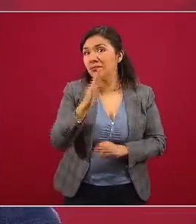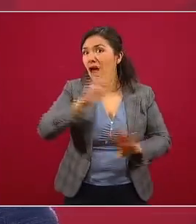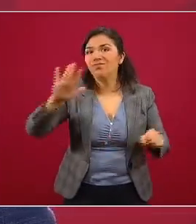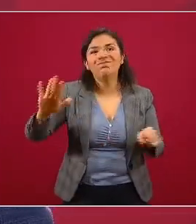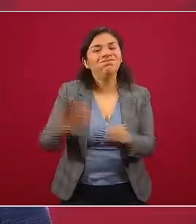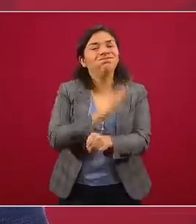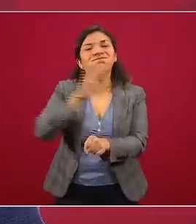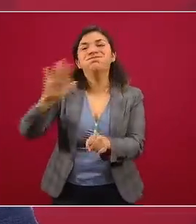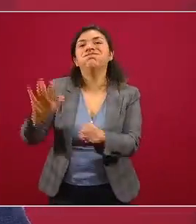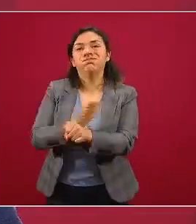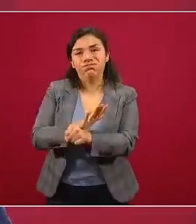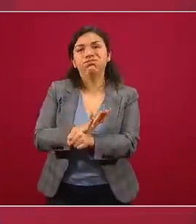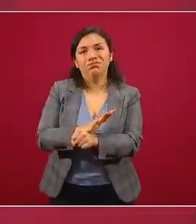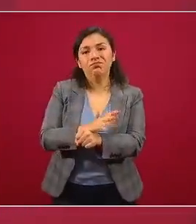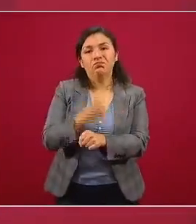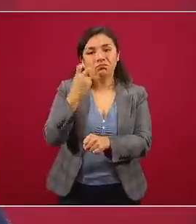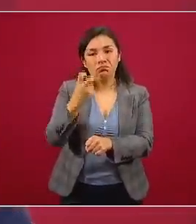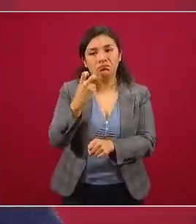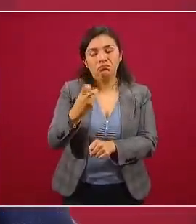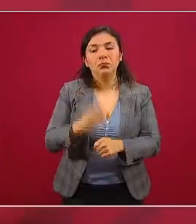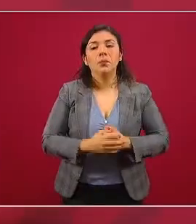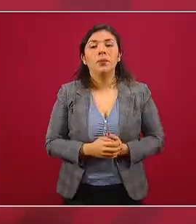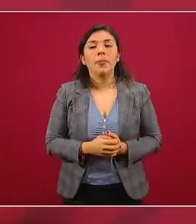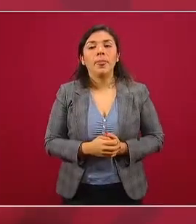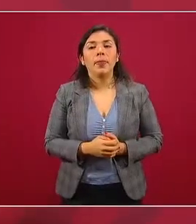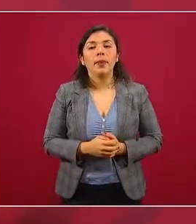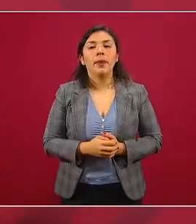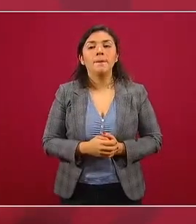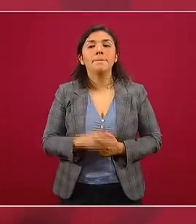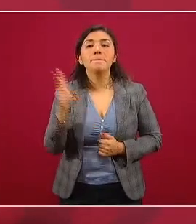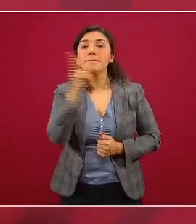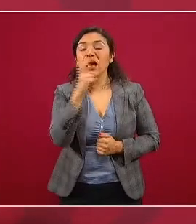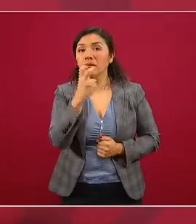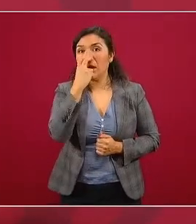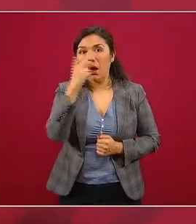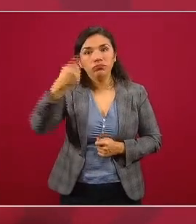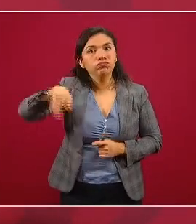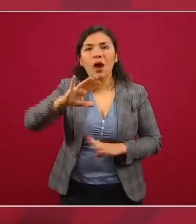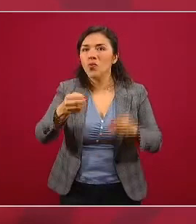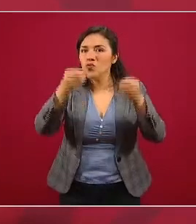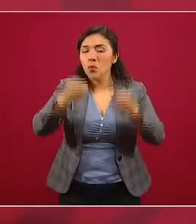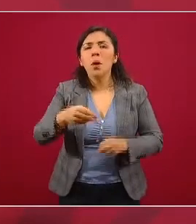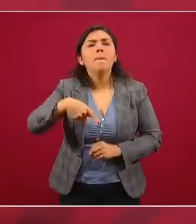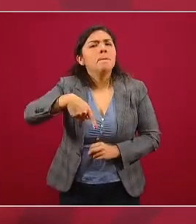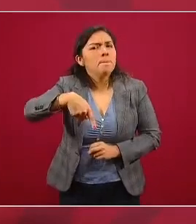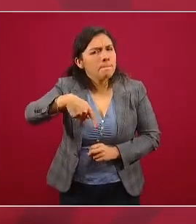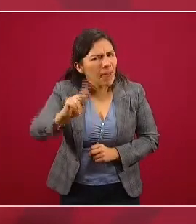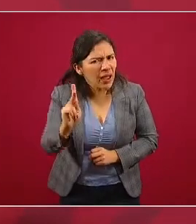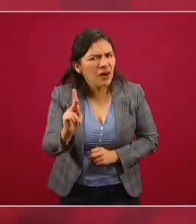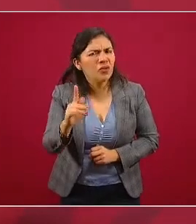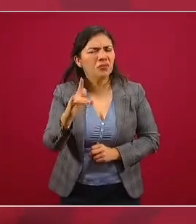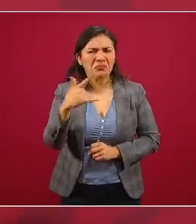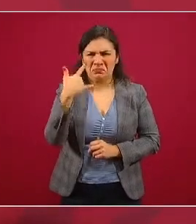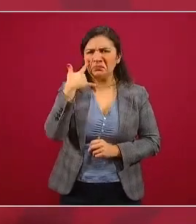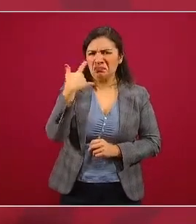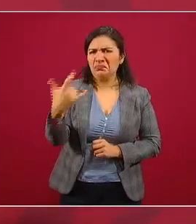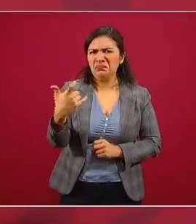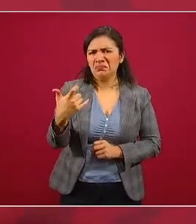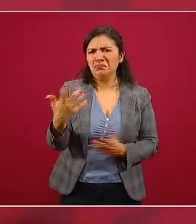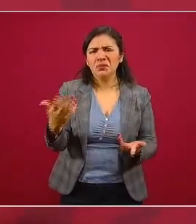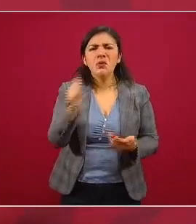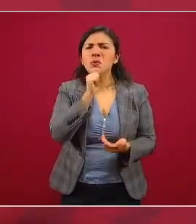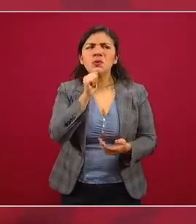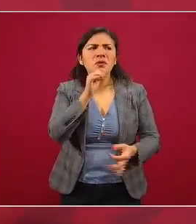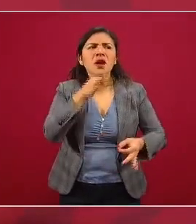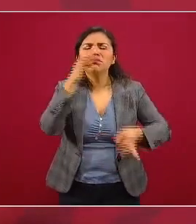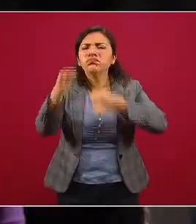saturada, que usan esa palabra, yo no la uso, de ventiladores. Pero, curiosamente, no se ha